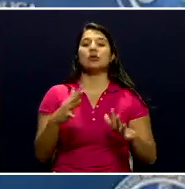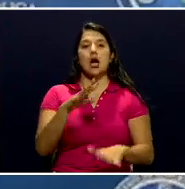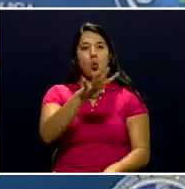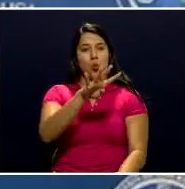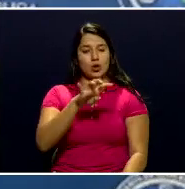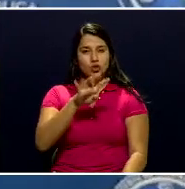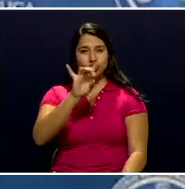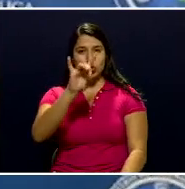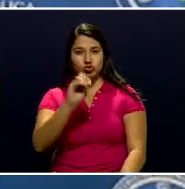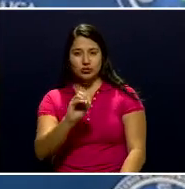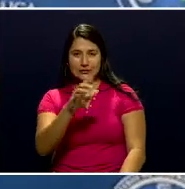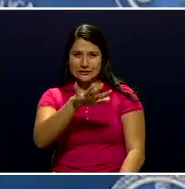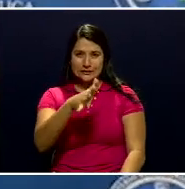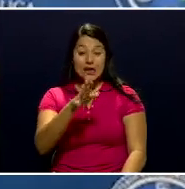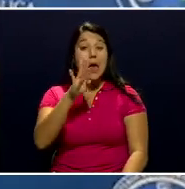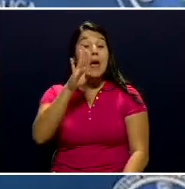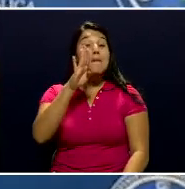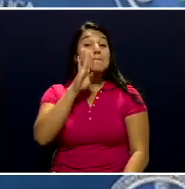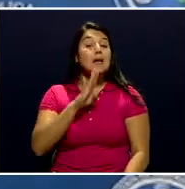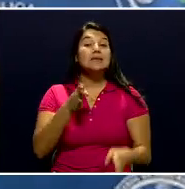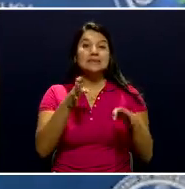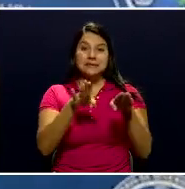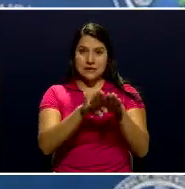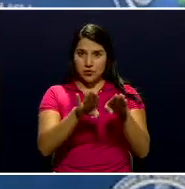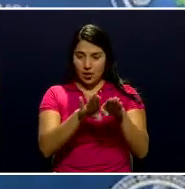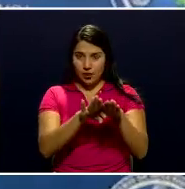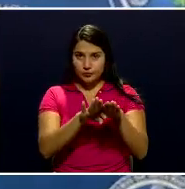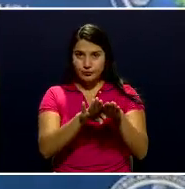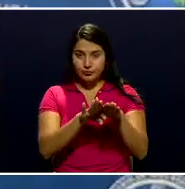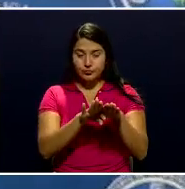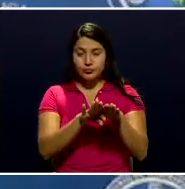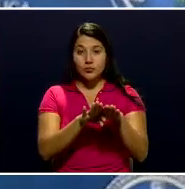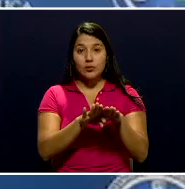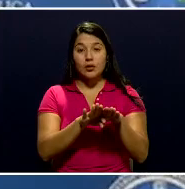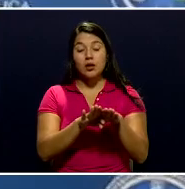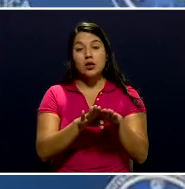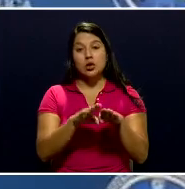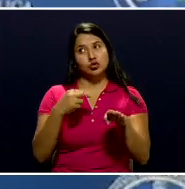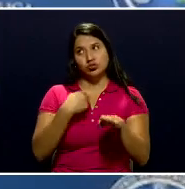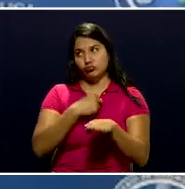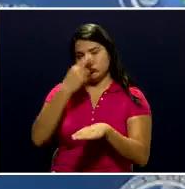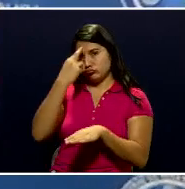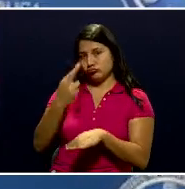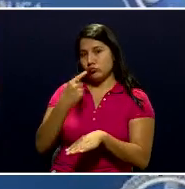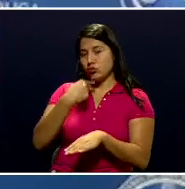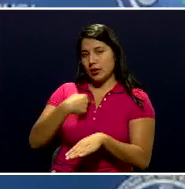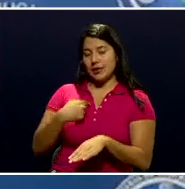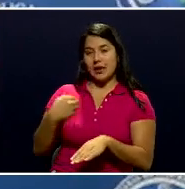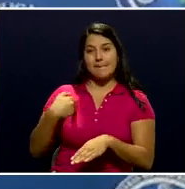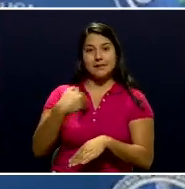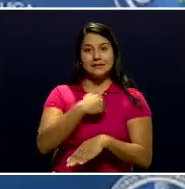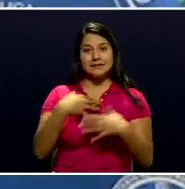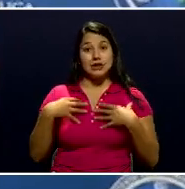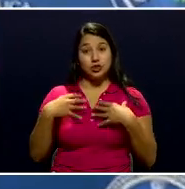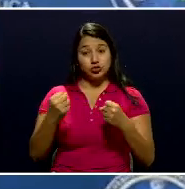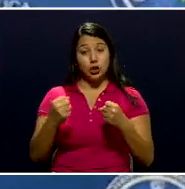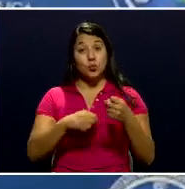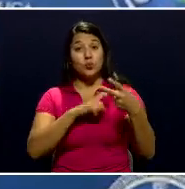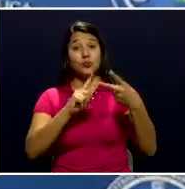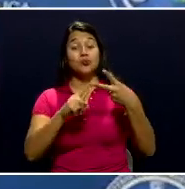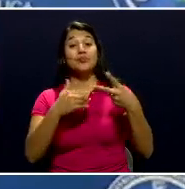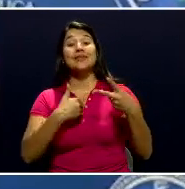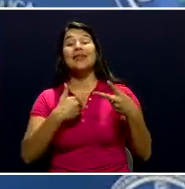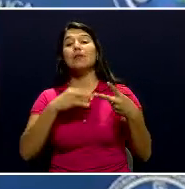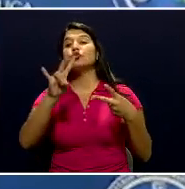480 aproximadamente bares cerrados, de acuerdo a las directrices que ha metido el Ministerio de Salud, y tenemos más de 700 locales